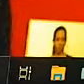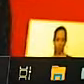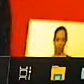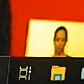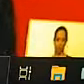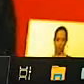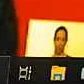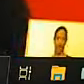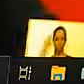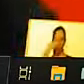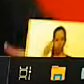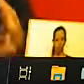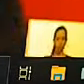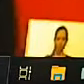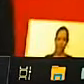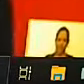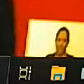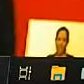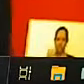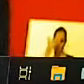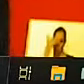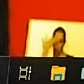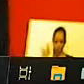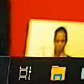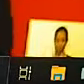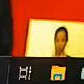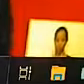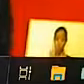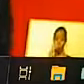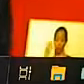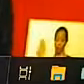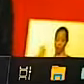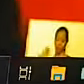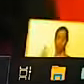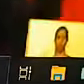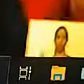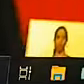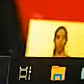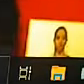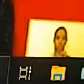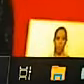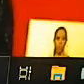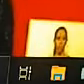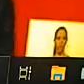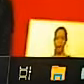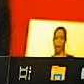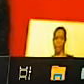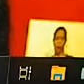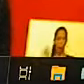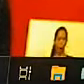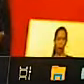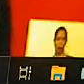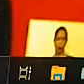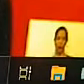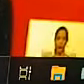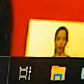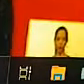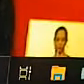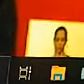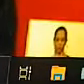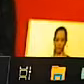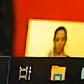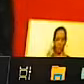este pueblo que a veces tiende a olvidar las cosas. Hace un año tenían un escándalo por un concierto con La Frontera, ahora ni lo nombra. Vamos a ver qué